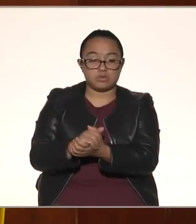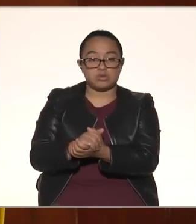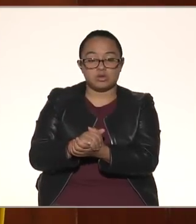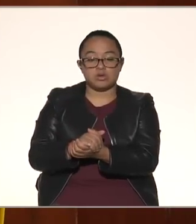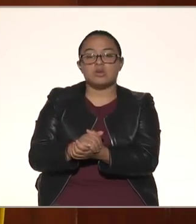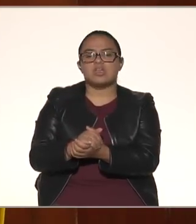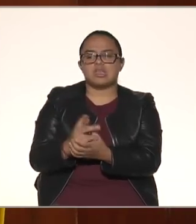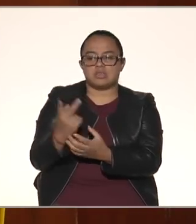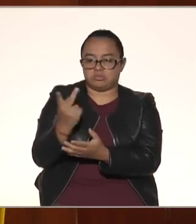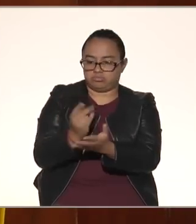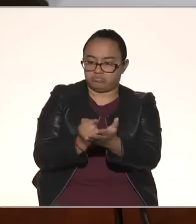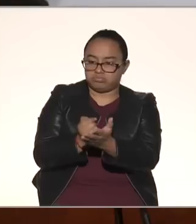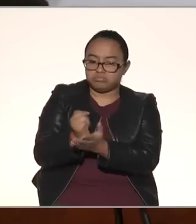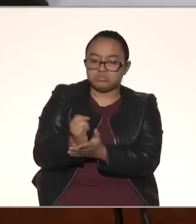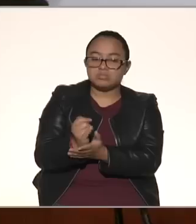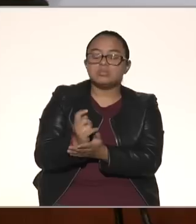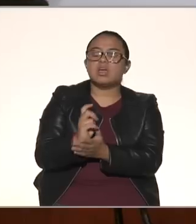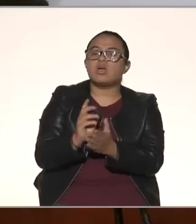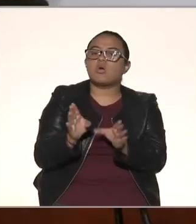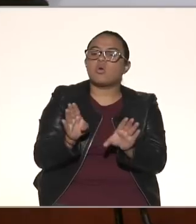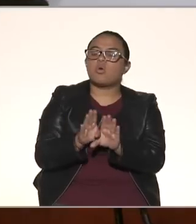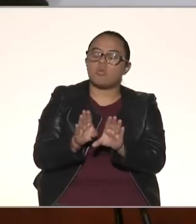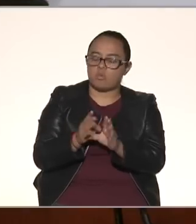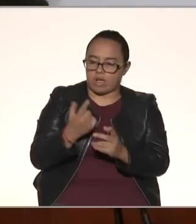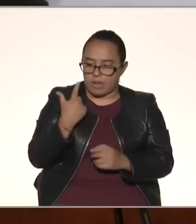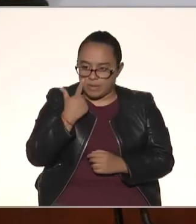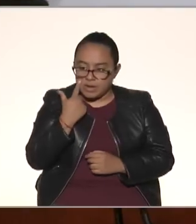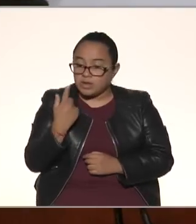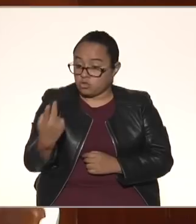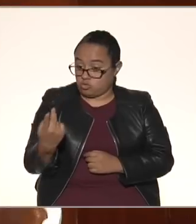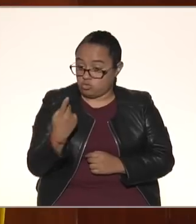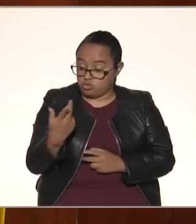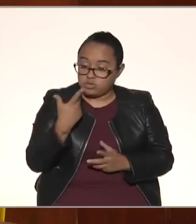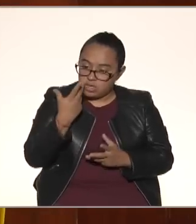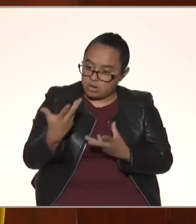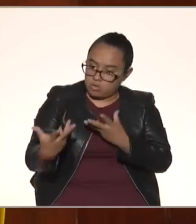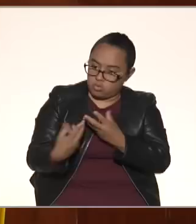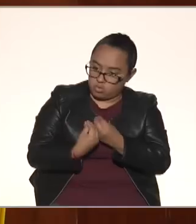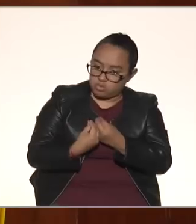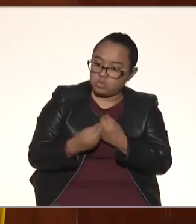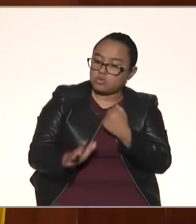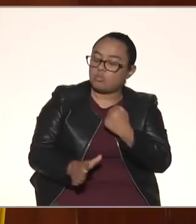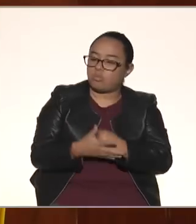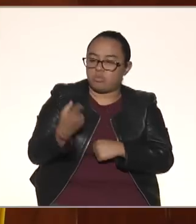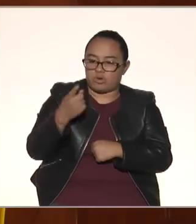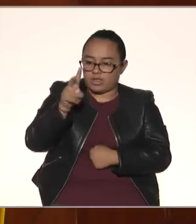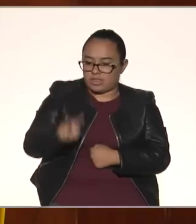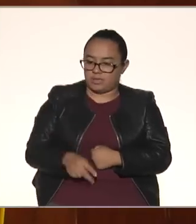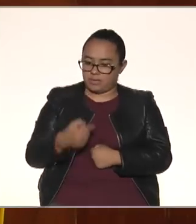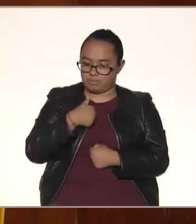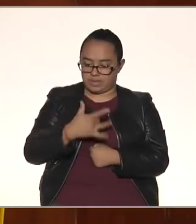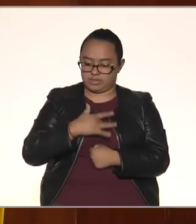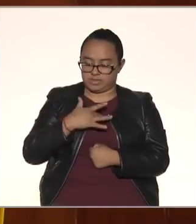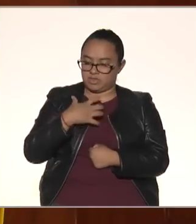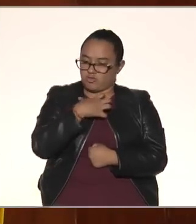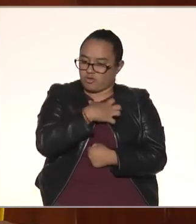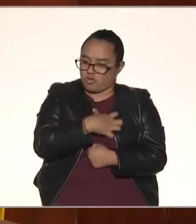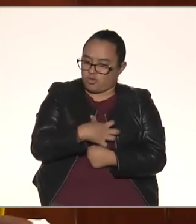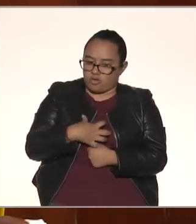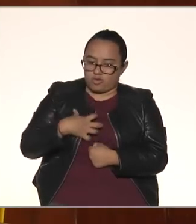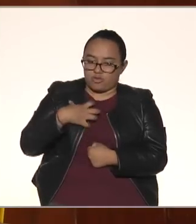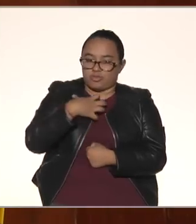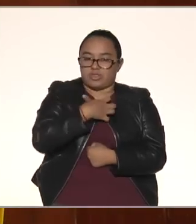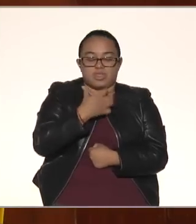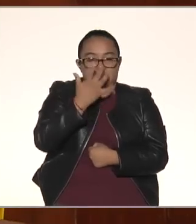viene justamente del tema de, a ver, quiero formar una pareja contigo, porque sacas lo mejor de mí, me sale una